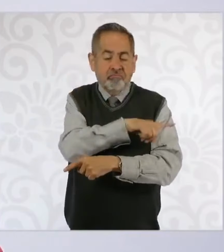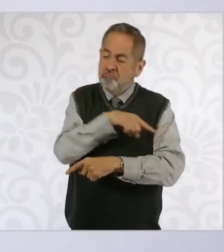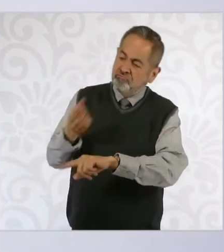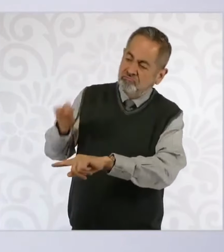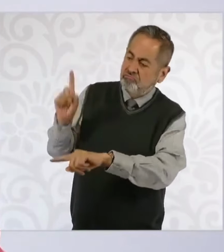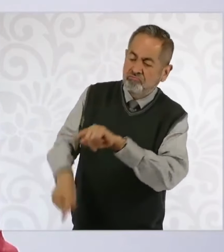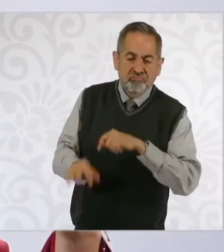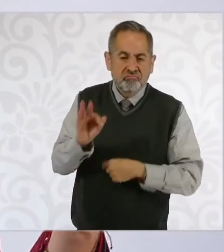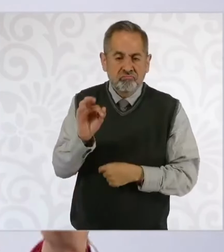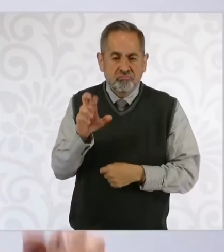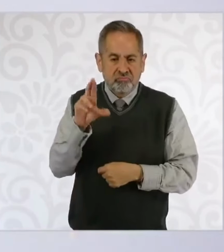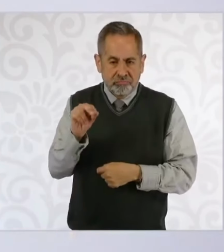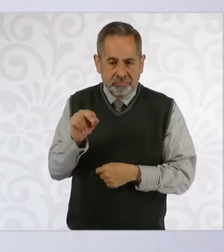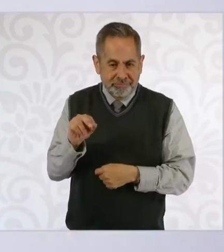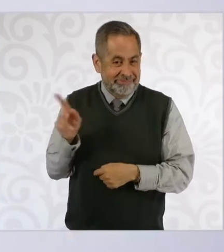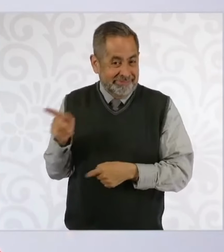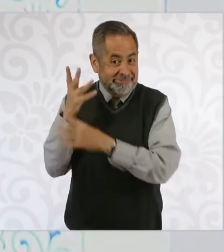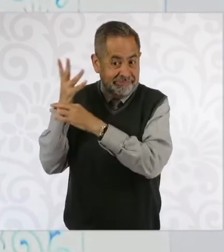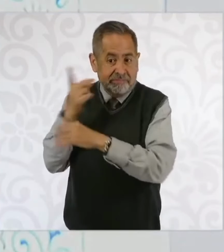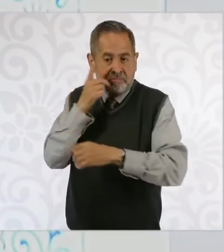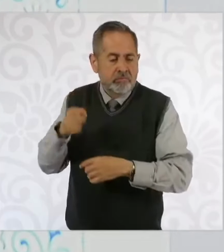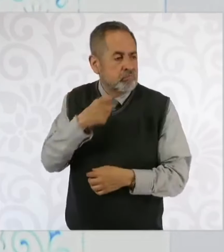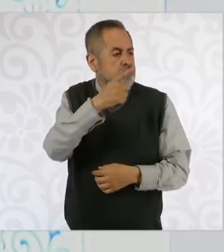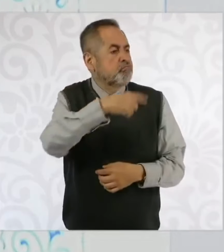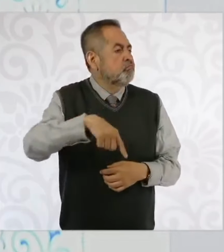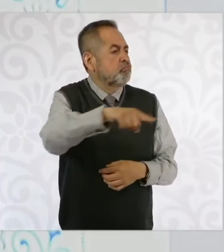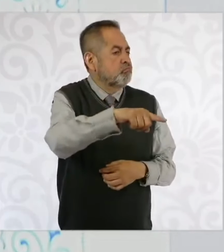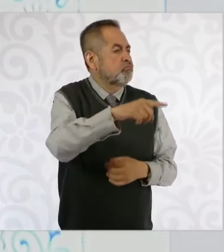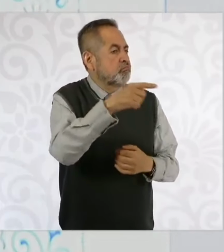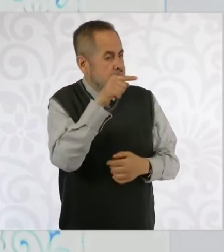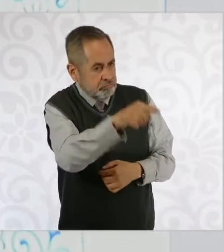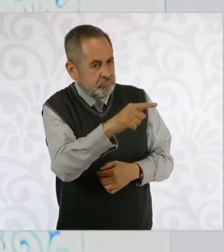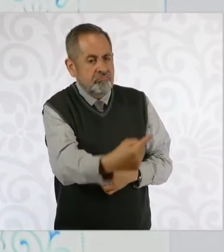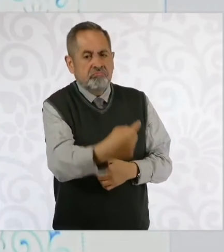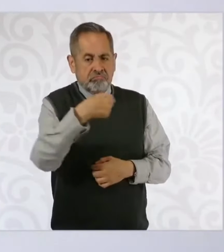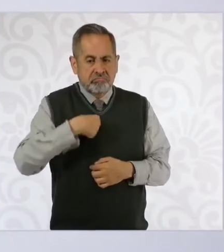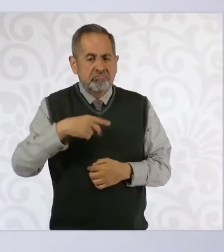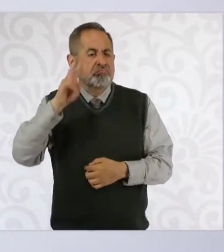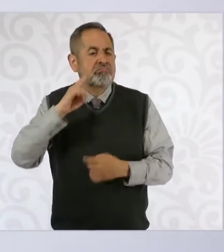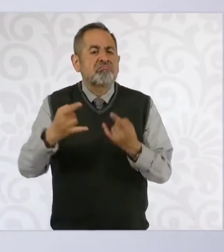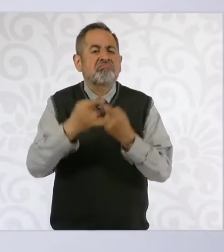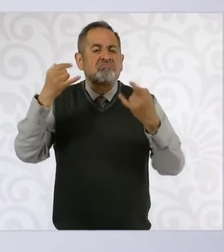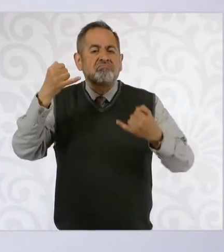en su discurso, solo falta que a ustedes y a mí nos juzgue la historia.